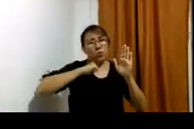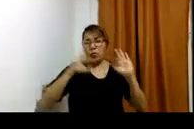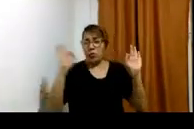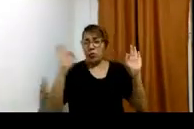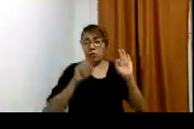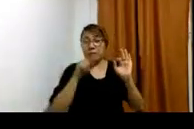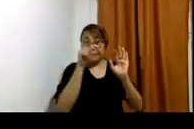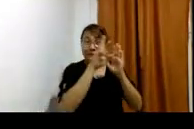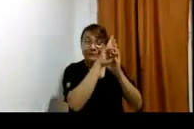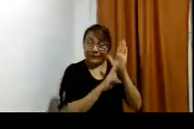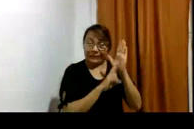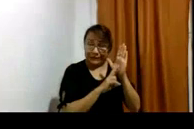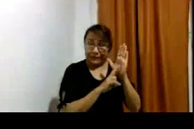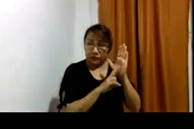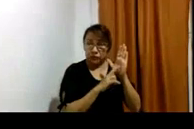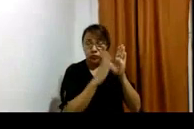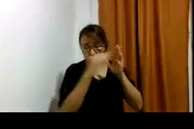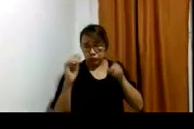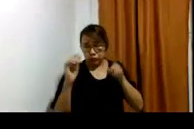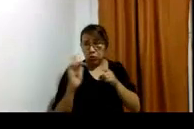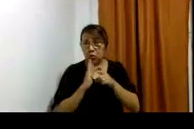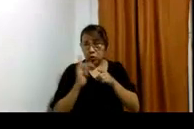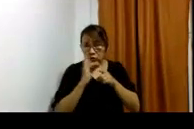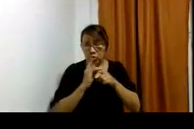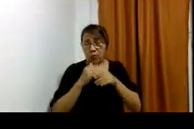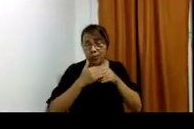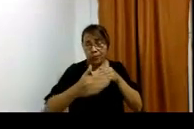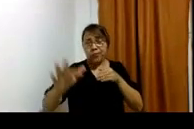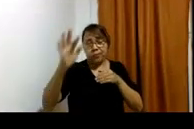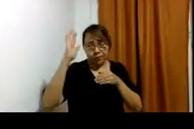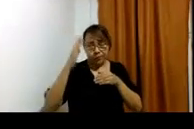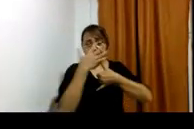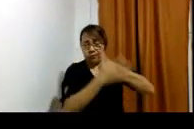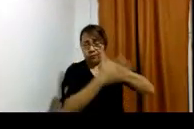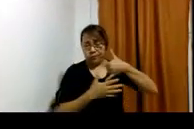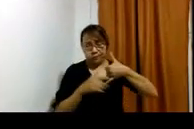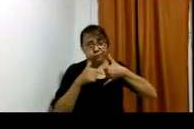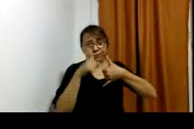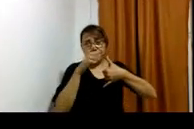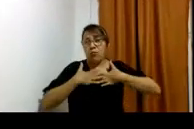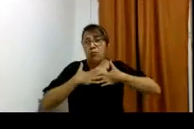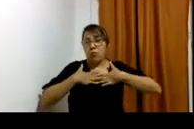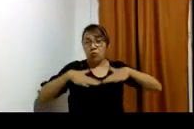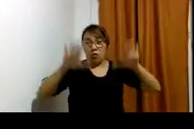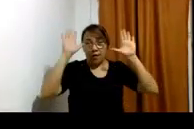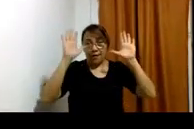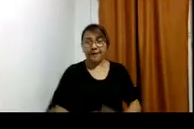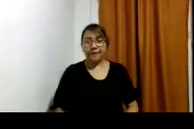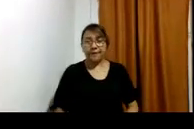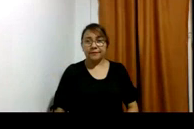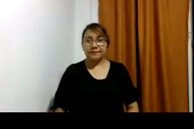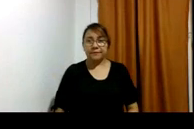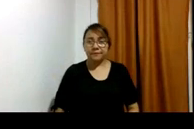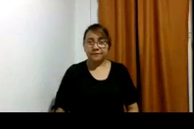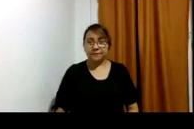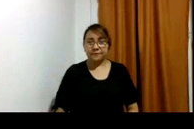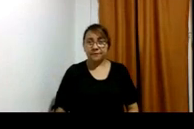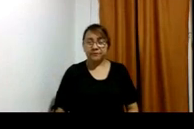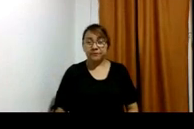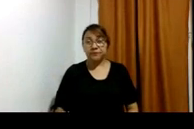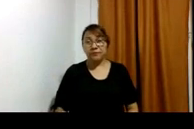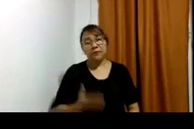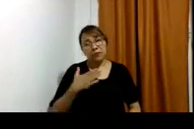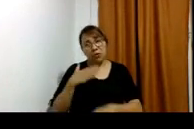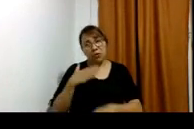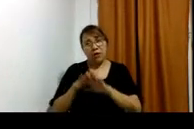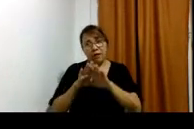diferencia entre Bogotá y el resto del país, se puede mantener. Entonces, yo les sugiero que por favor tomen nota de esta resolución para